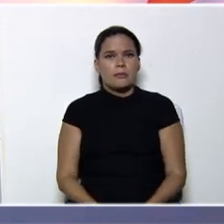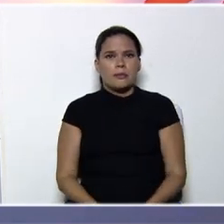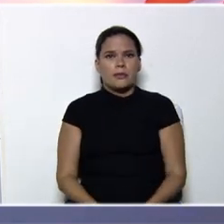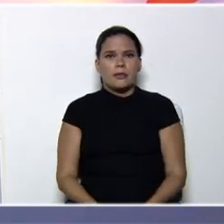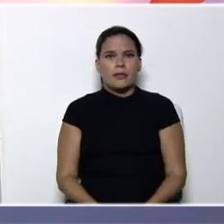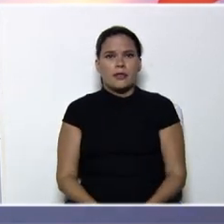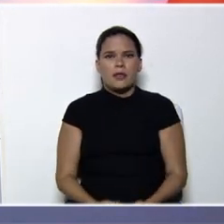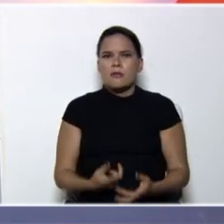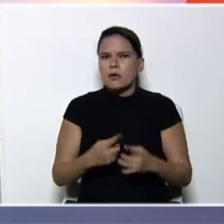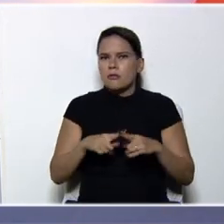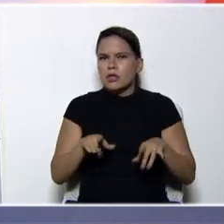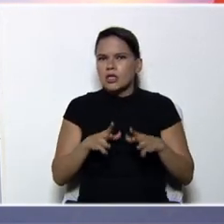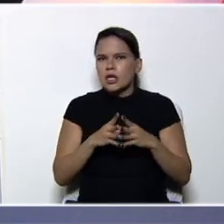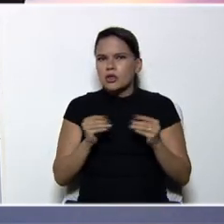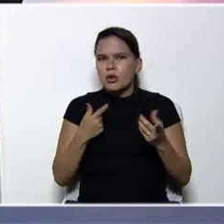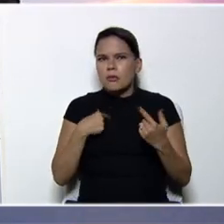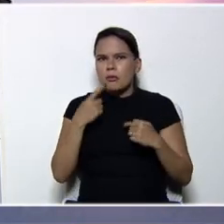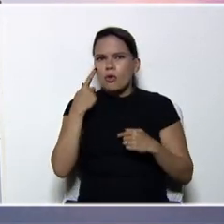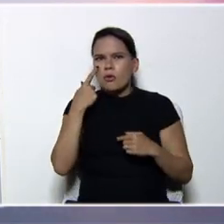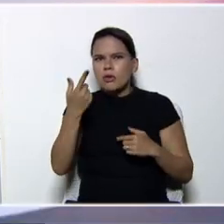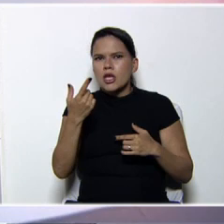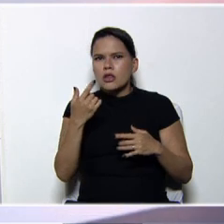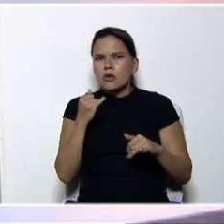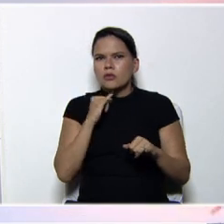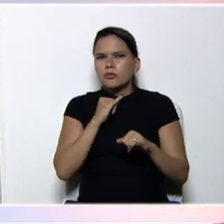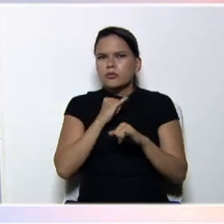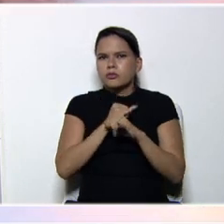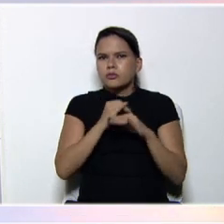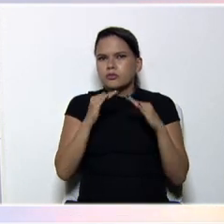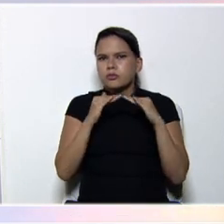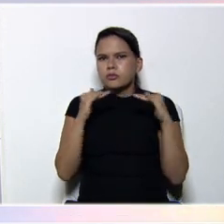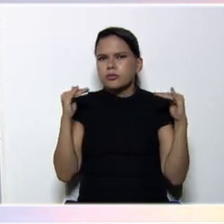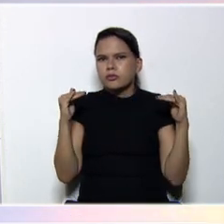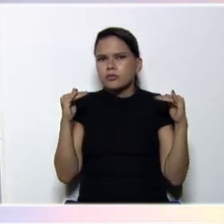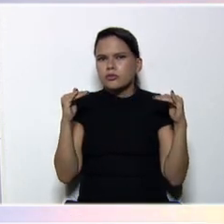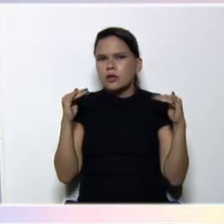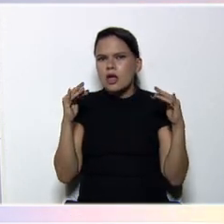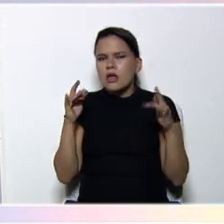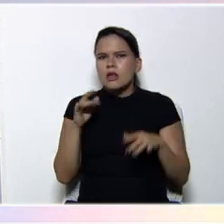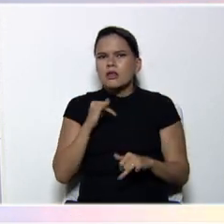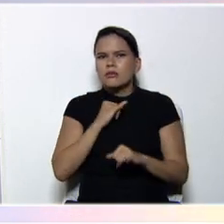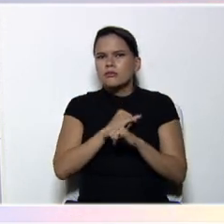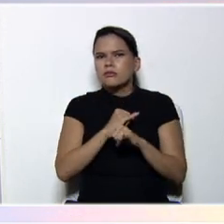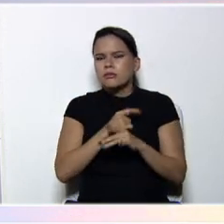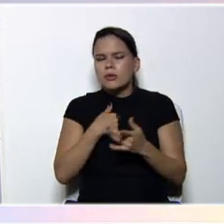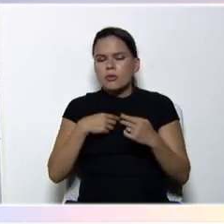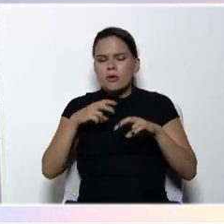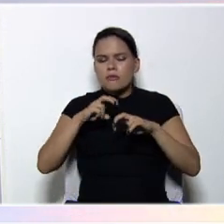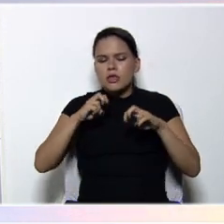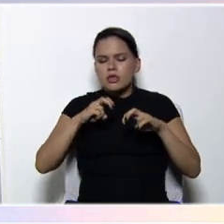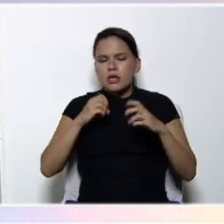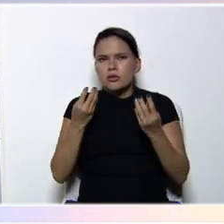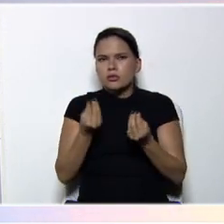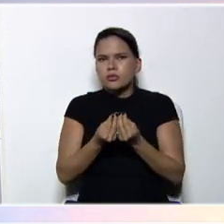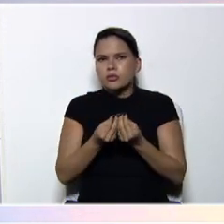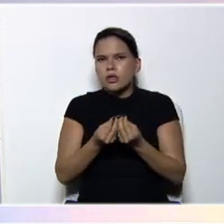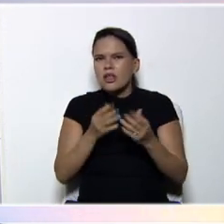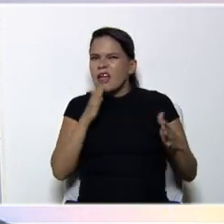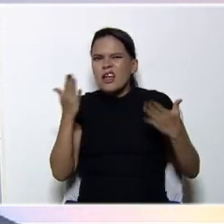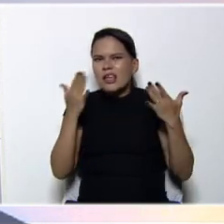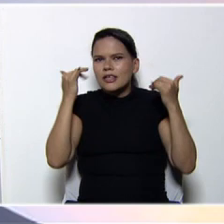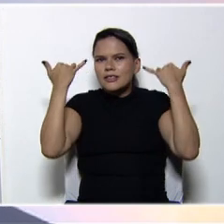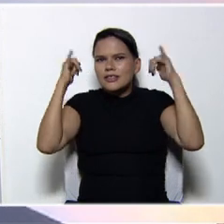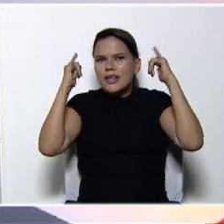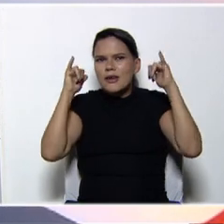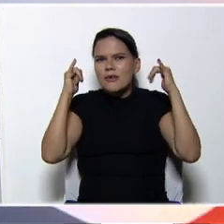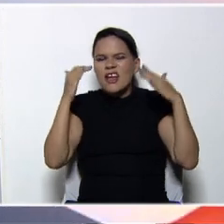Pero mientras todos vamos viendo esas plataformas y esas coordenadas, nosotros vamos a investigar en conjunto qué se